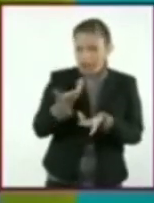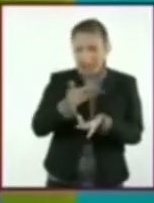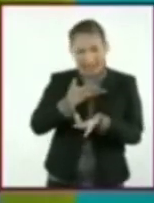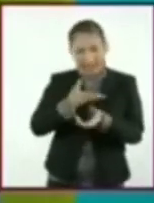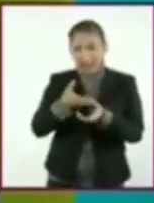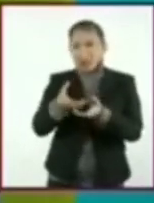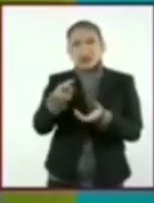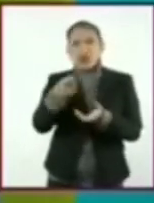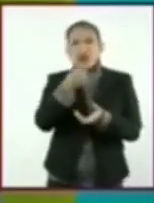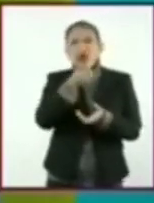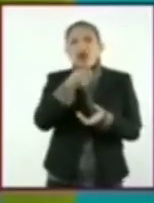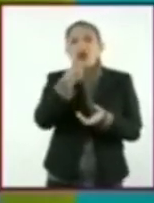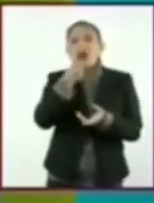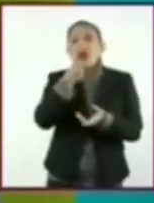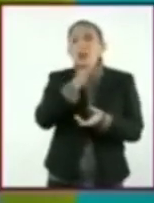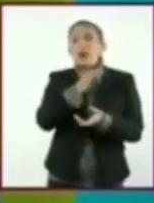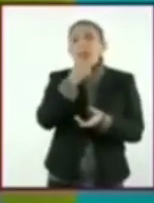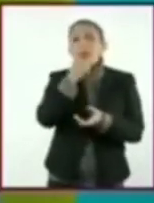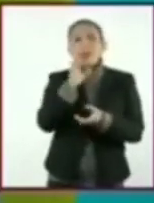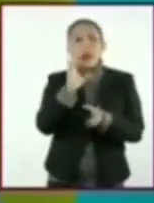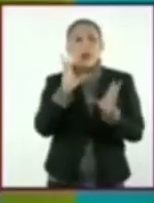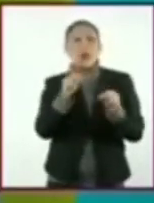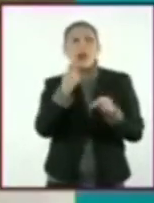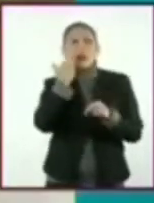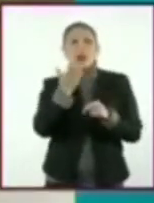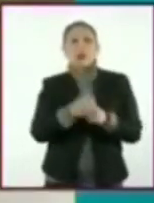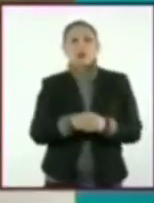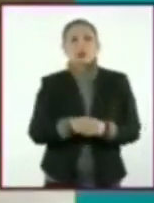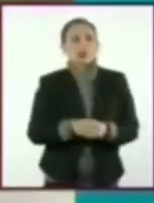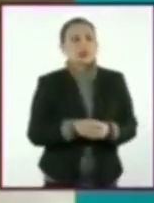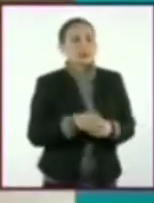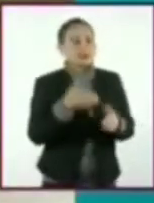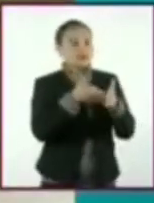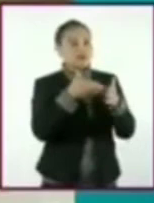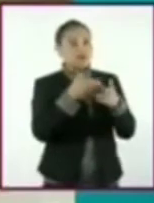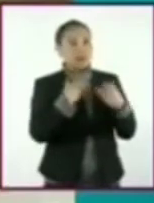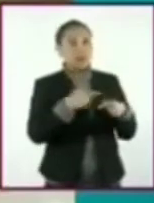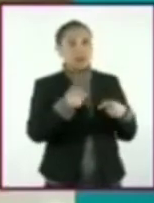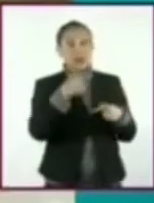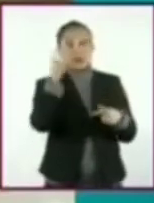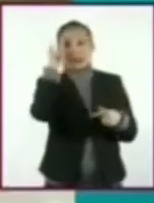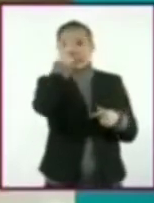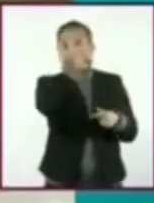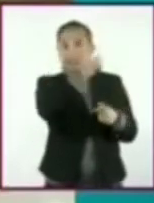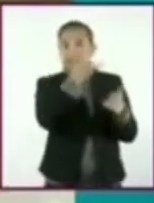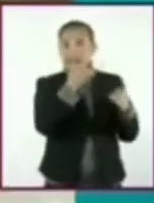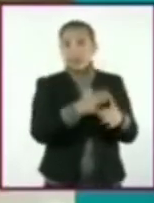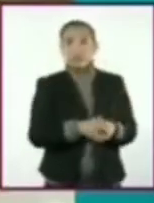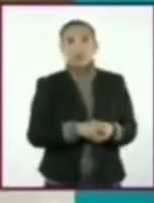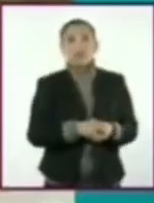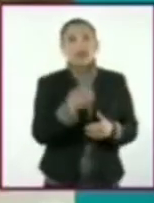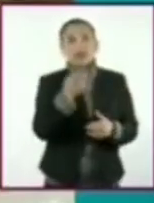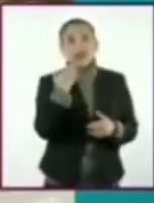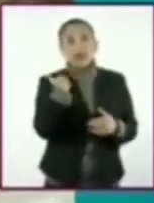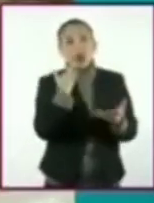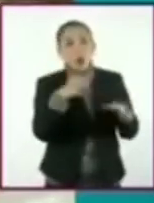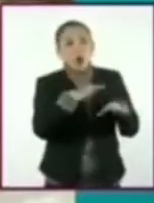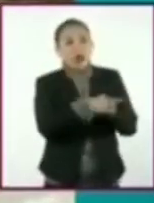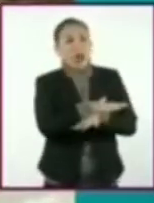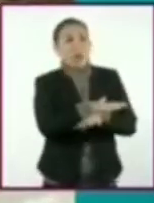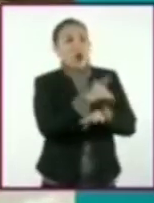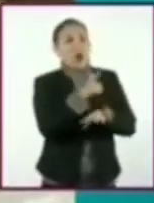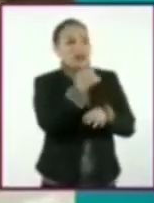tienes! ¿Qué frases puede decir para salir de la presión social? La presión social es durísima y sobre todo en esa etapa de cambios